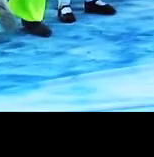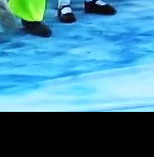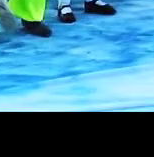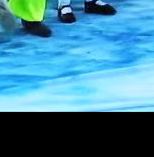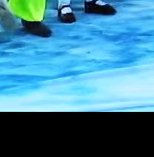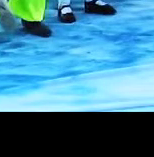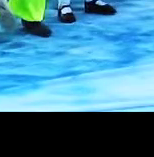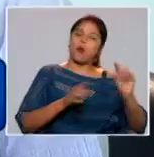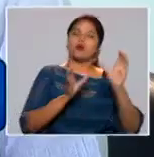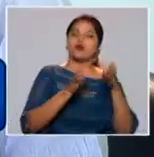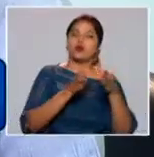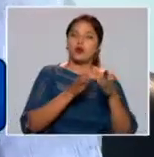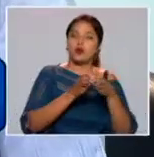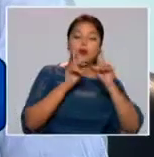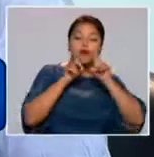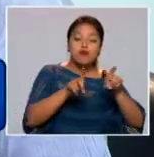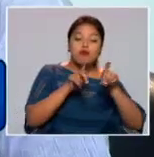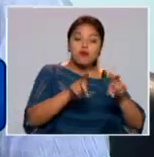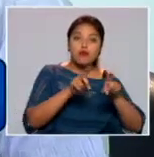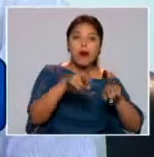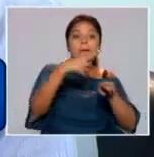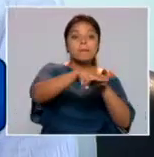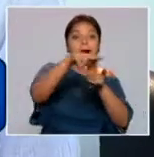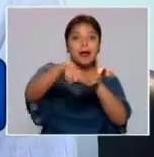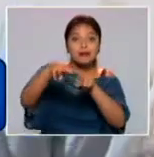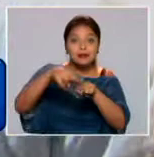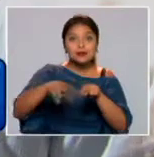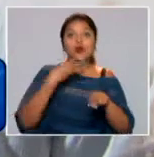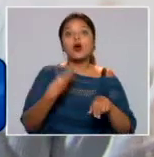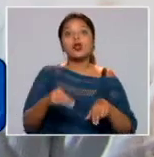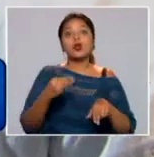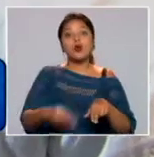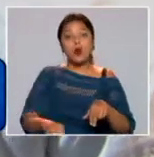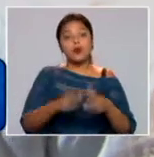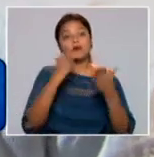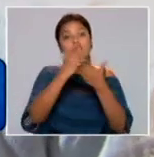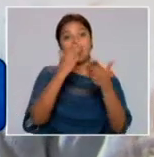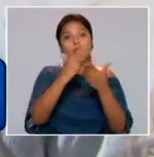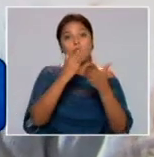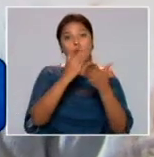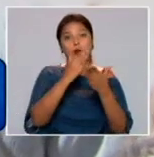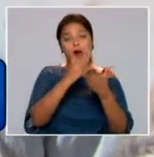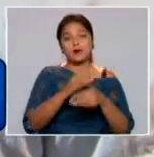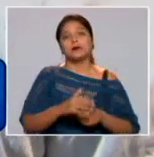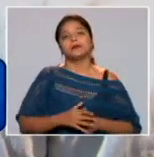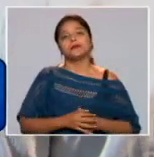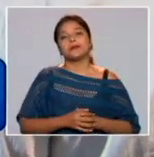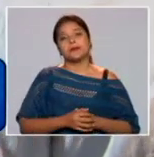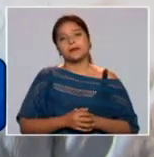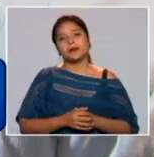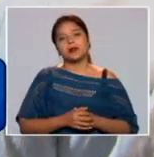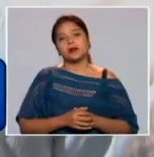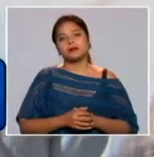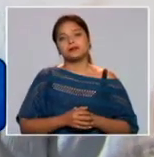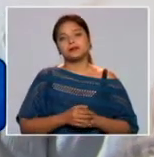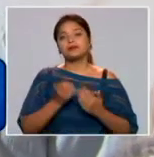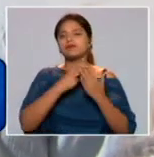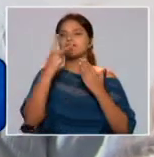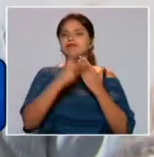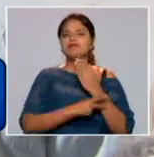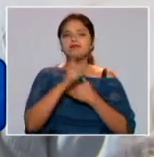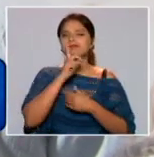que es la parte de formación artística para niños niñas y jovenes de los colegios distritales dentro de un programa que se llama